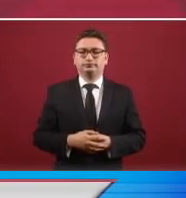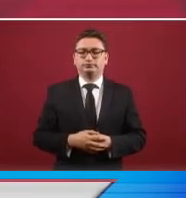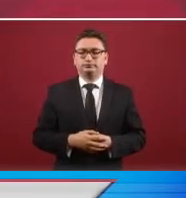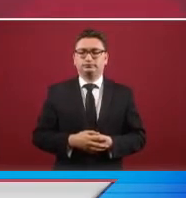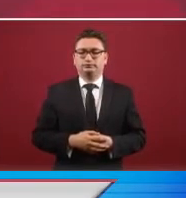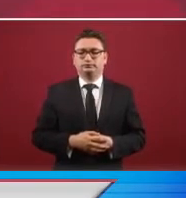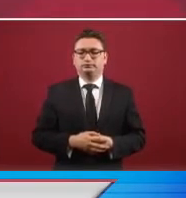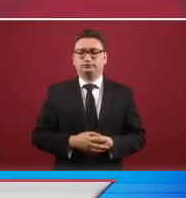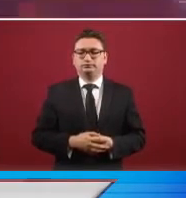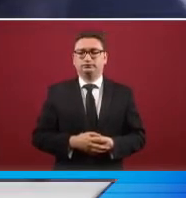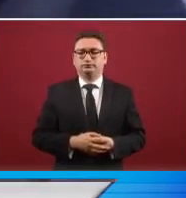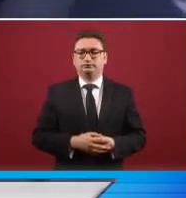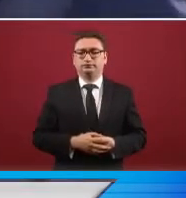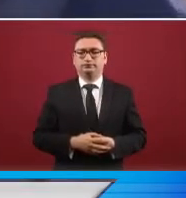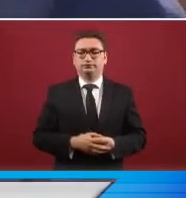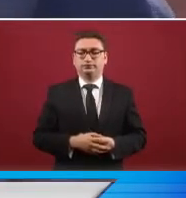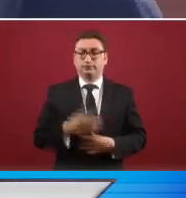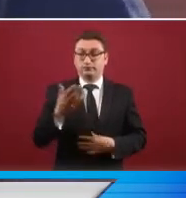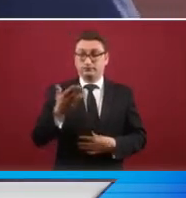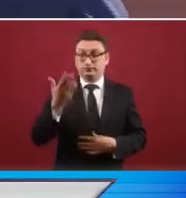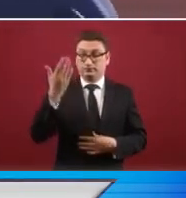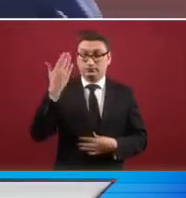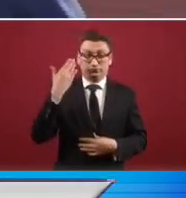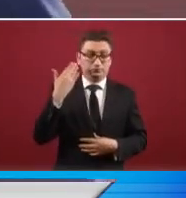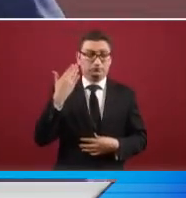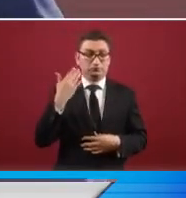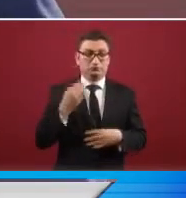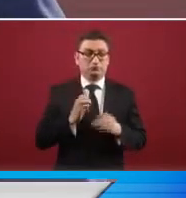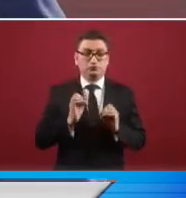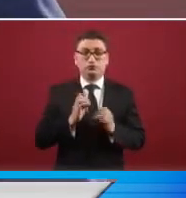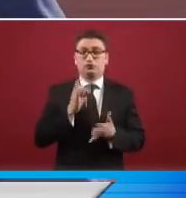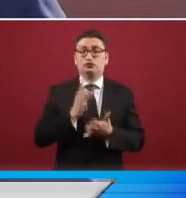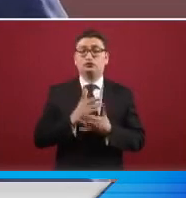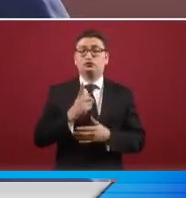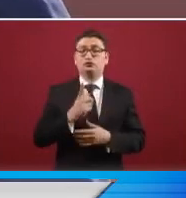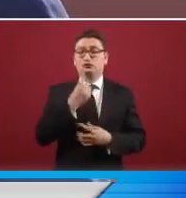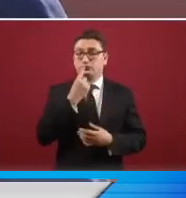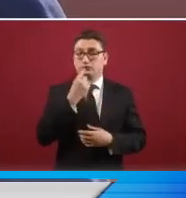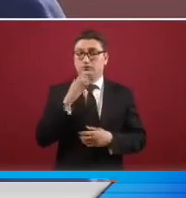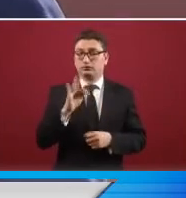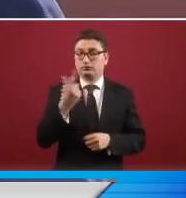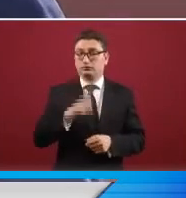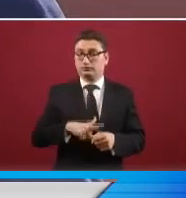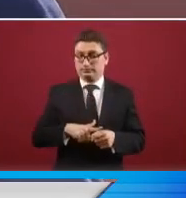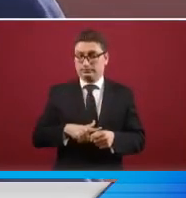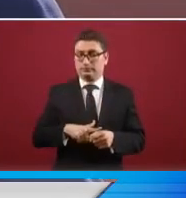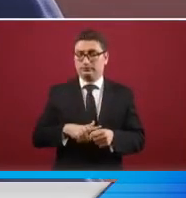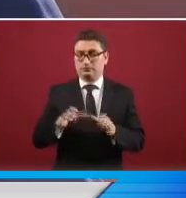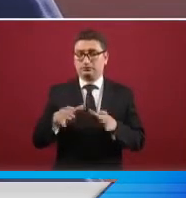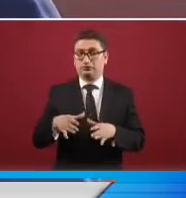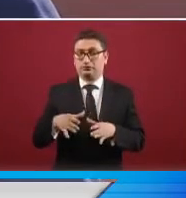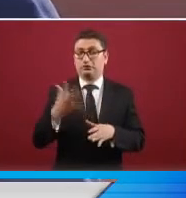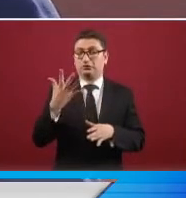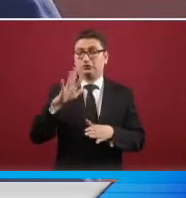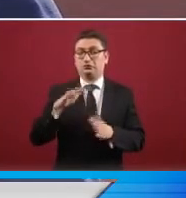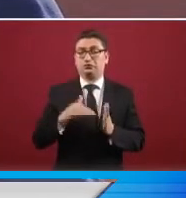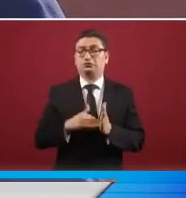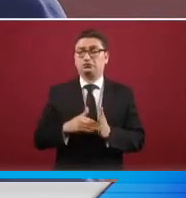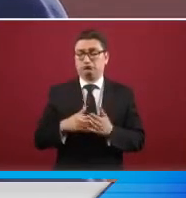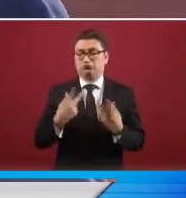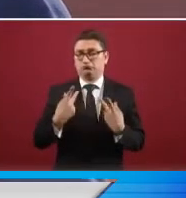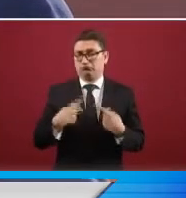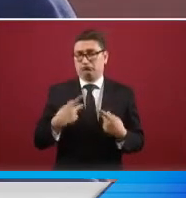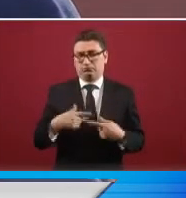cerca de 180,000 elementos. Se ha convocado a personal de la Secretaría de la Defensa Nacional y la Secretaría de la Marina para que ingresen a la